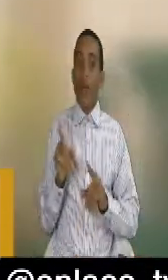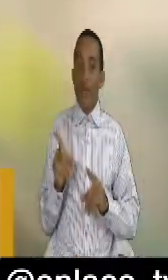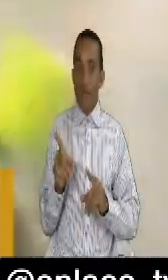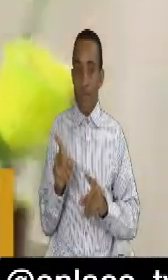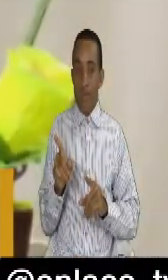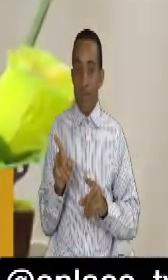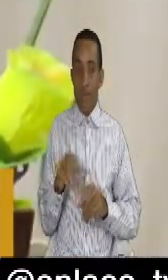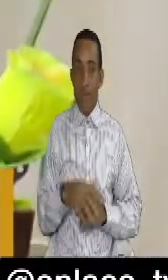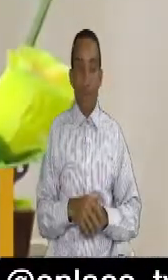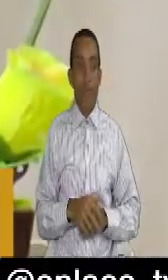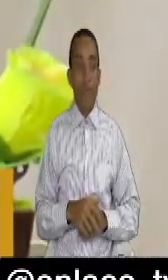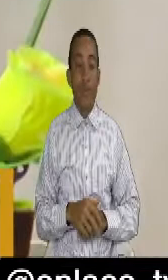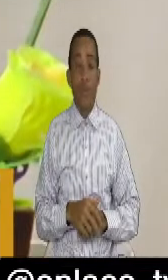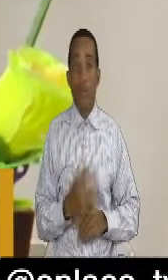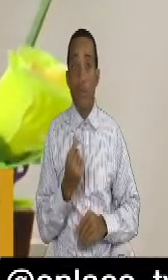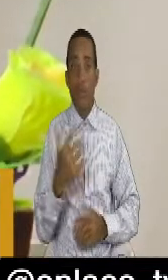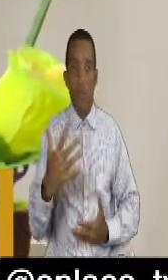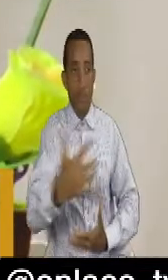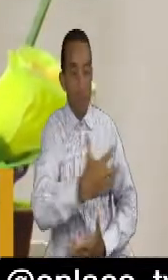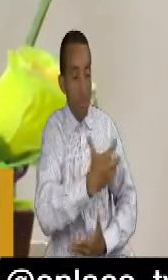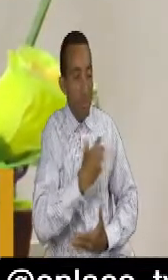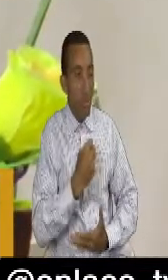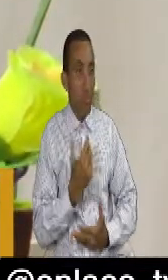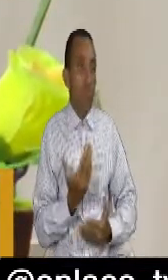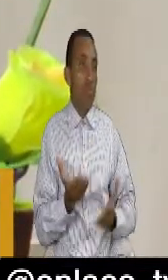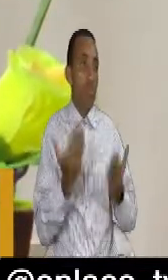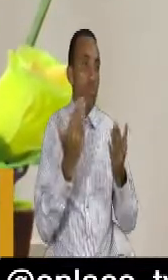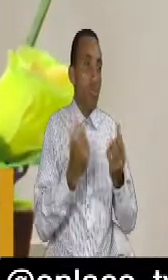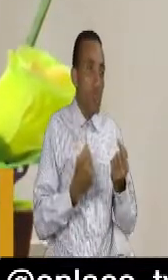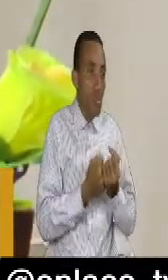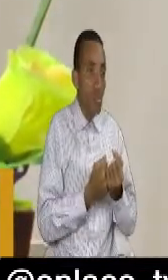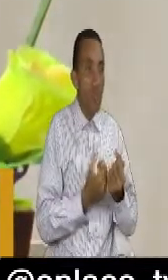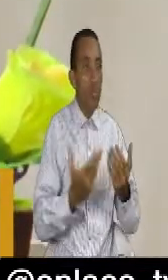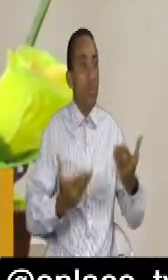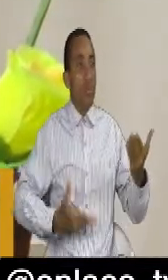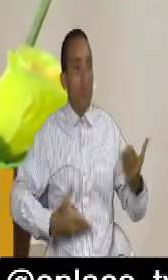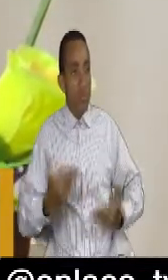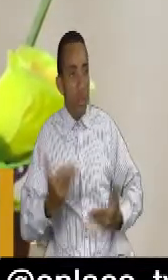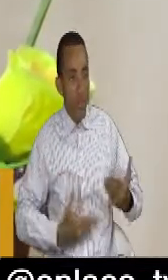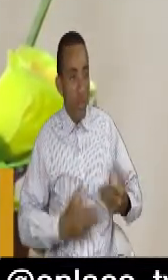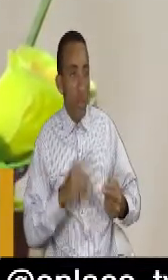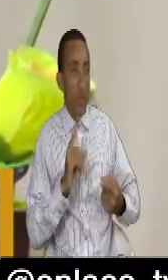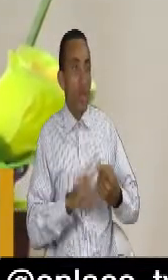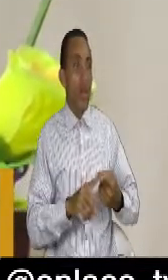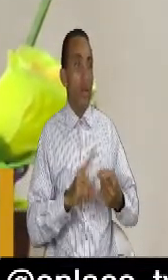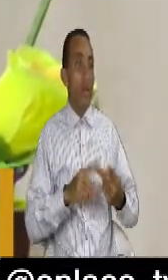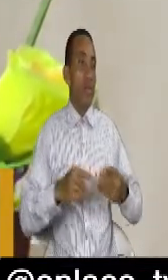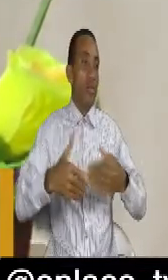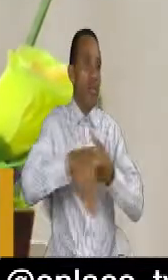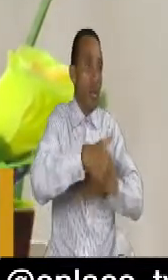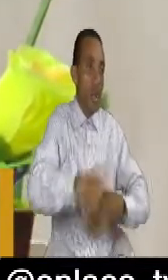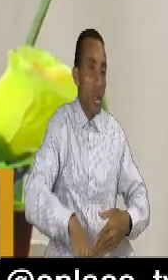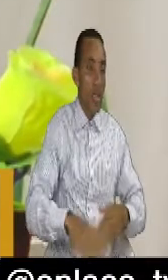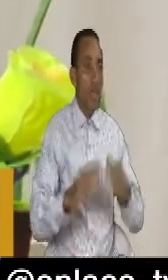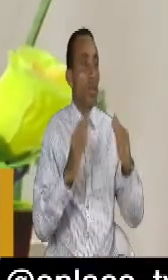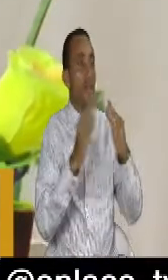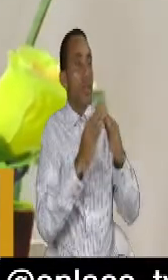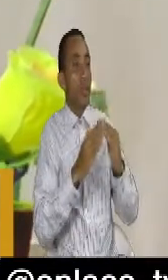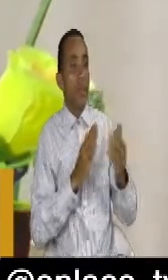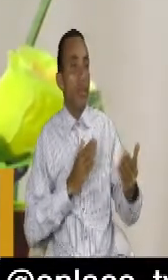asistencial. Los recursos llegan de muchos benefactores, de los almacenes, de las calles, de las otras casas, porque nosotros salimos a los